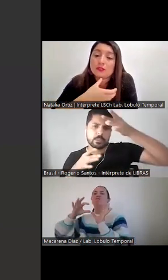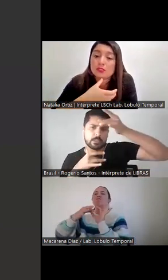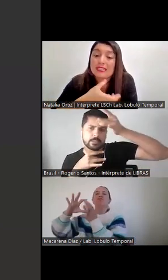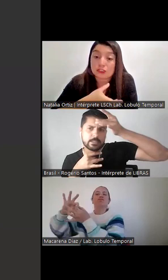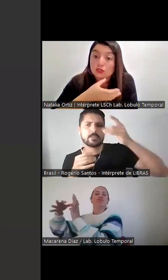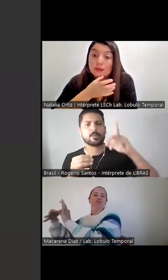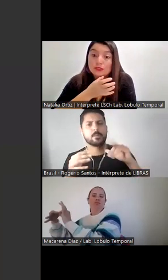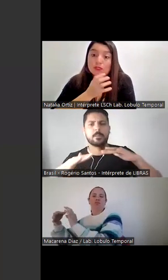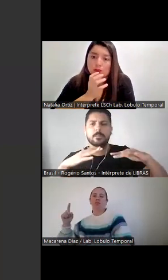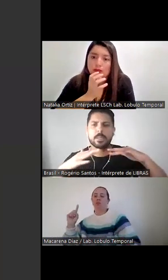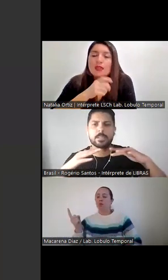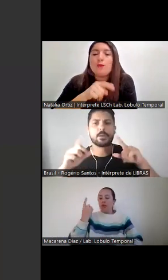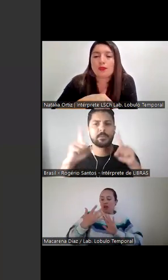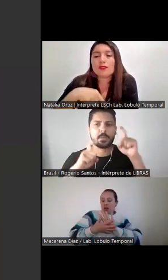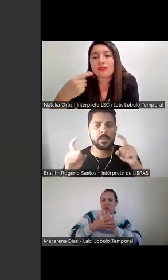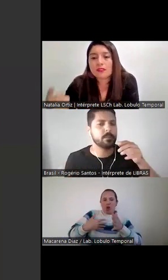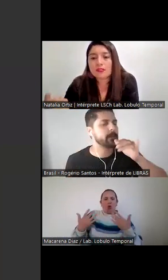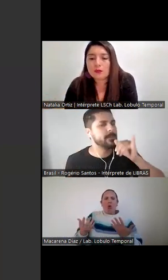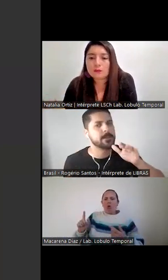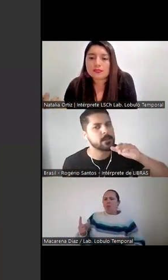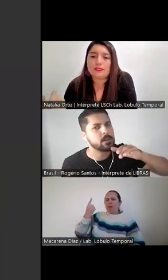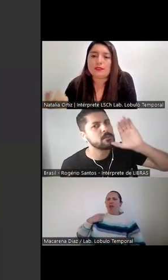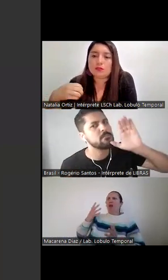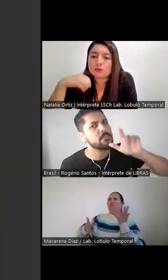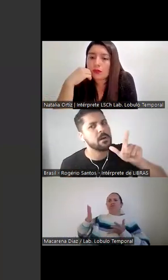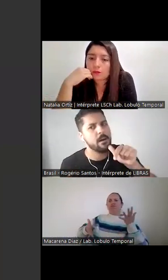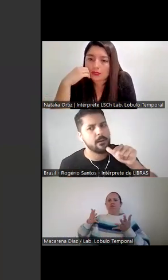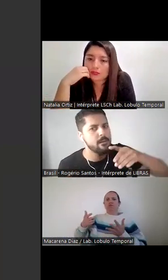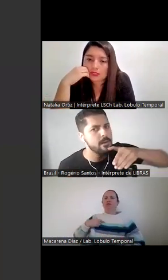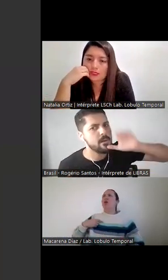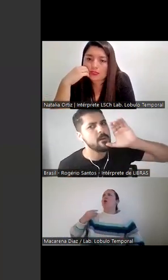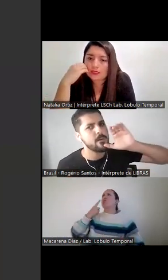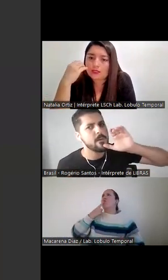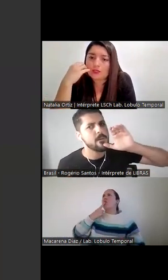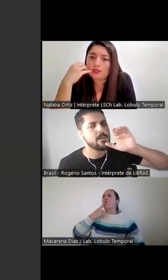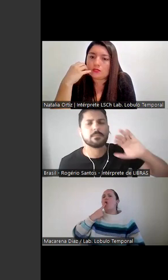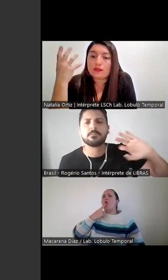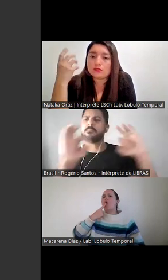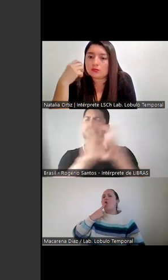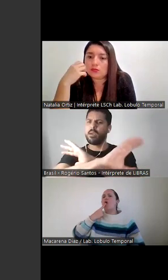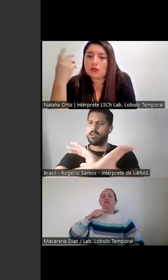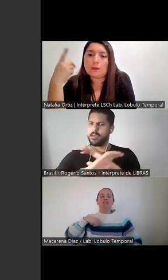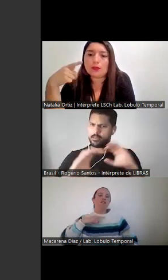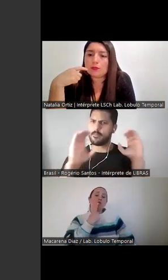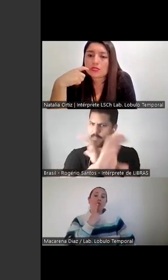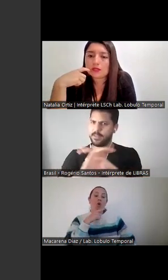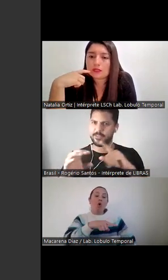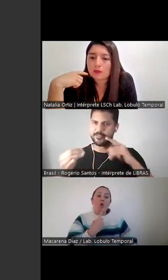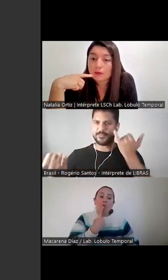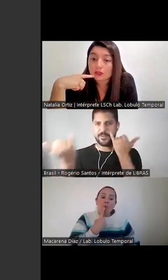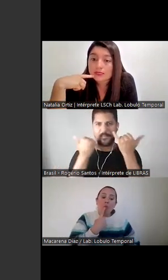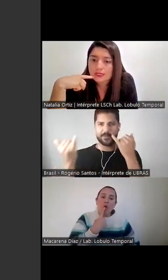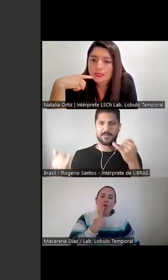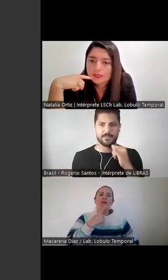vaso, la expresión de que estoy tomando agua, puedo entender que es un mensaje mucho más completo que solo vaso o solo agua. Por ejemplo, si